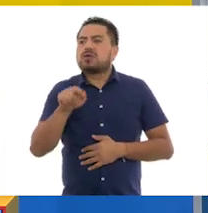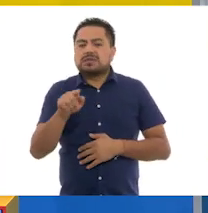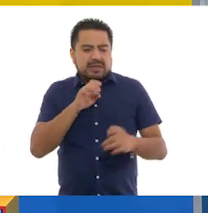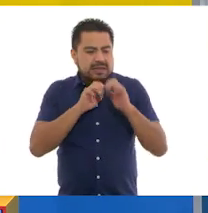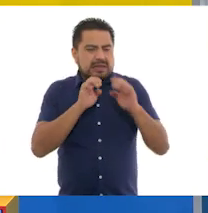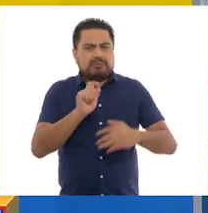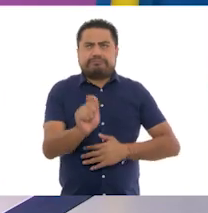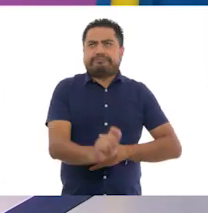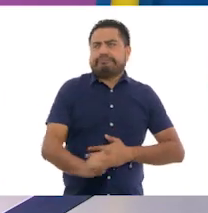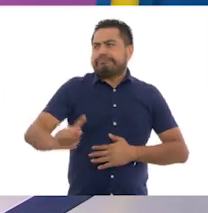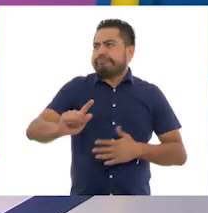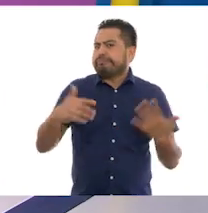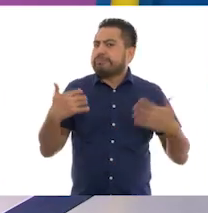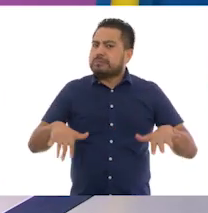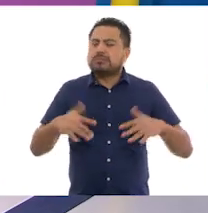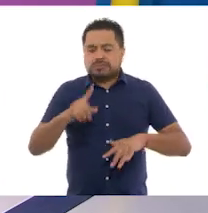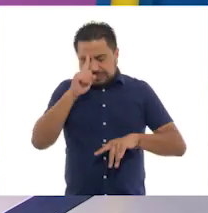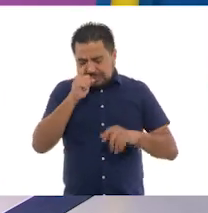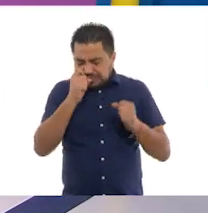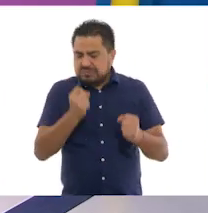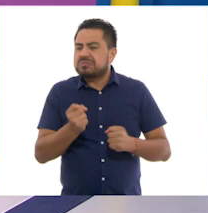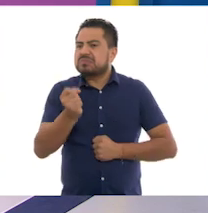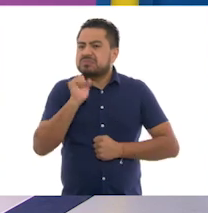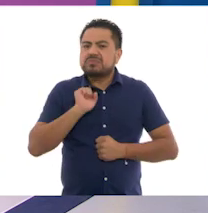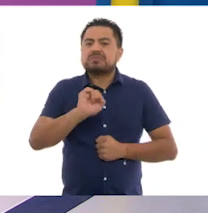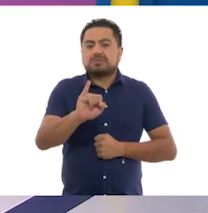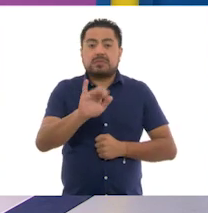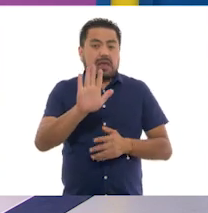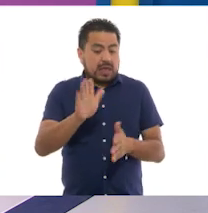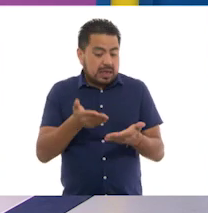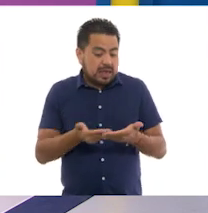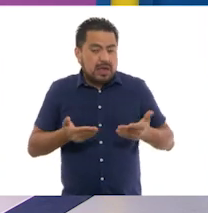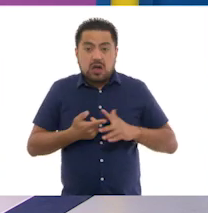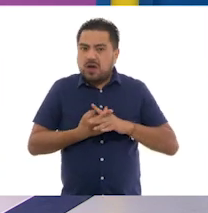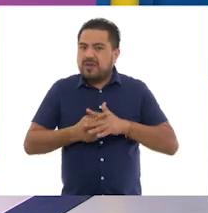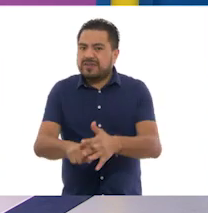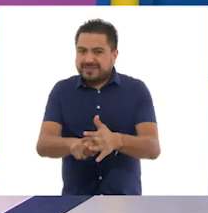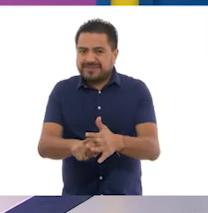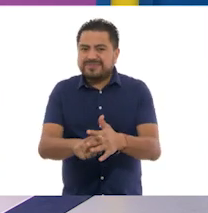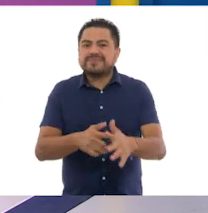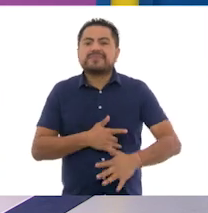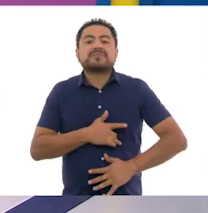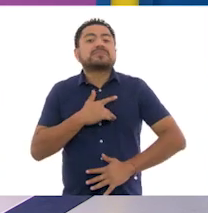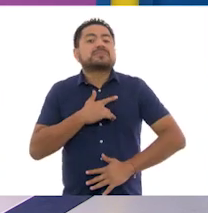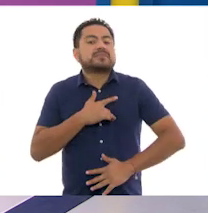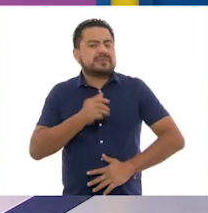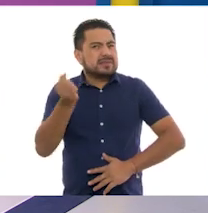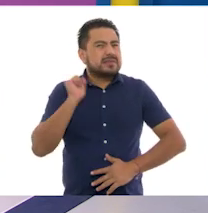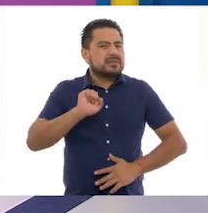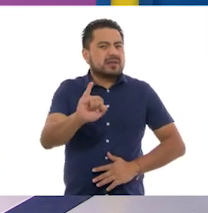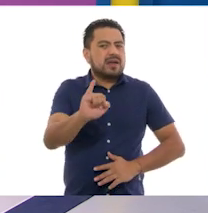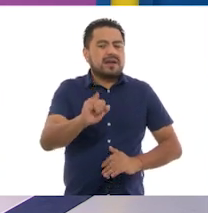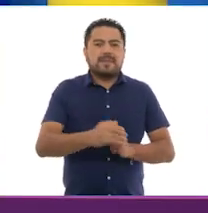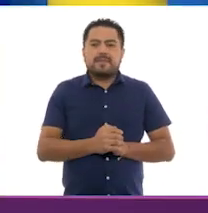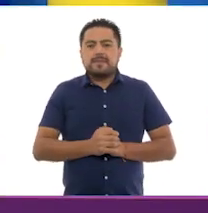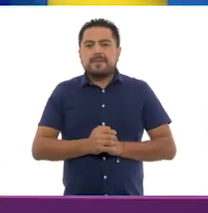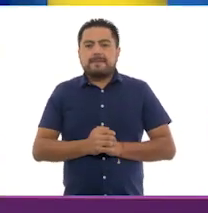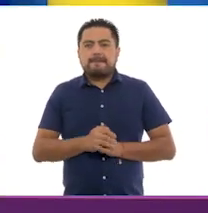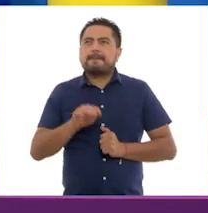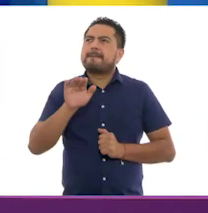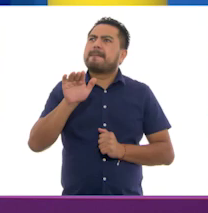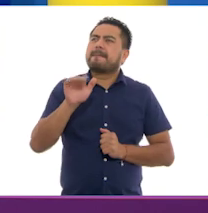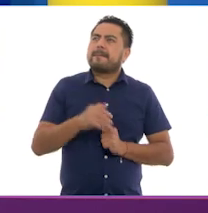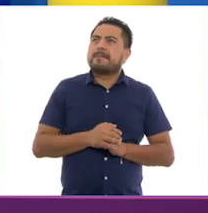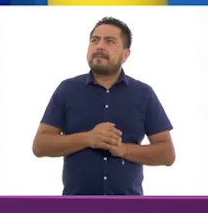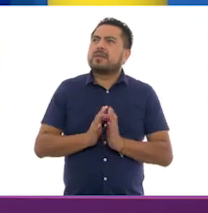estrella. Y estoy seguro que así será, ¿eh? Entonces, comencemos, ¿les parece? Sí. ¿Qué? Y